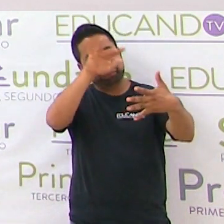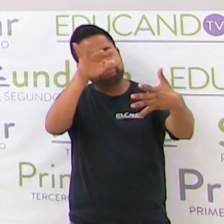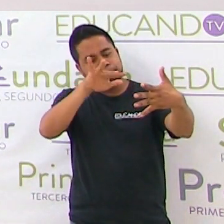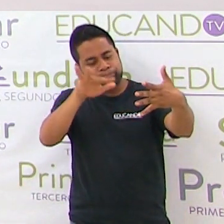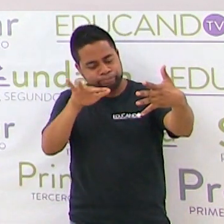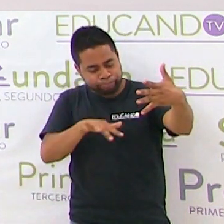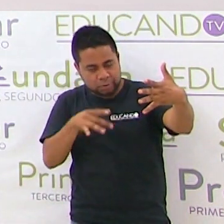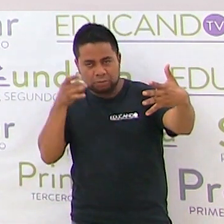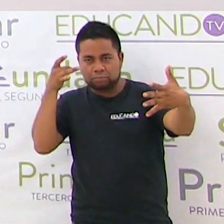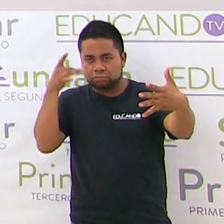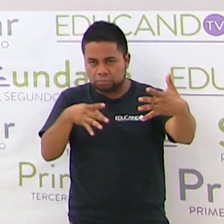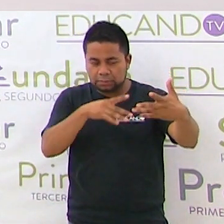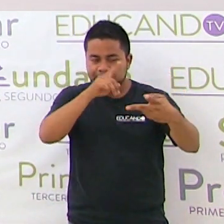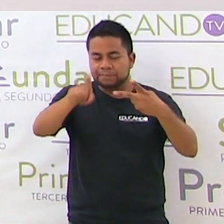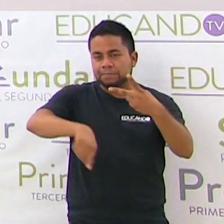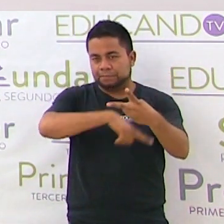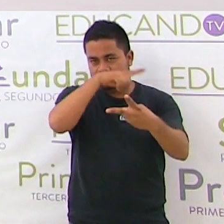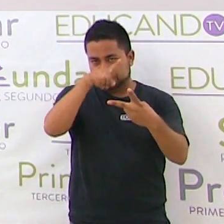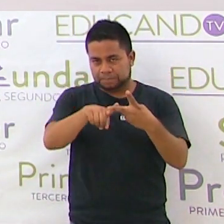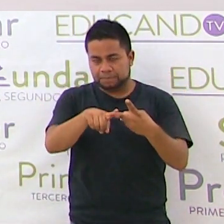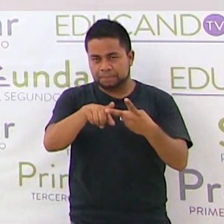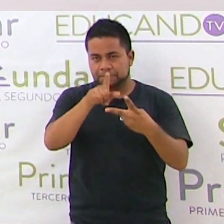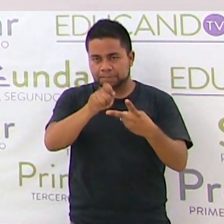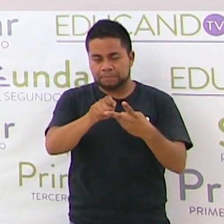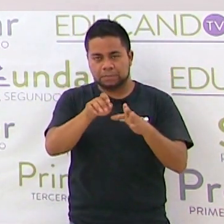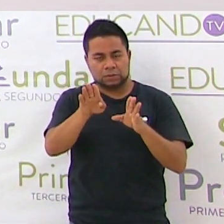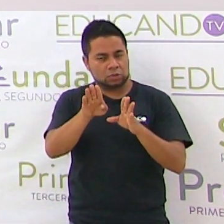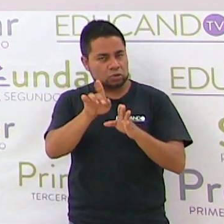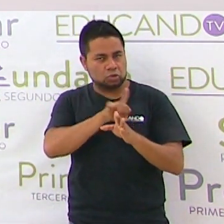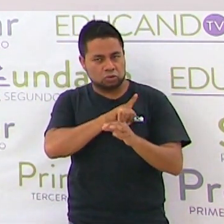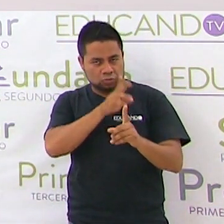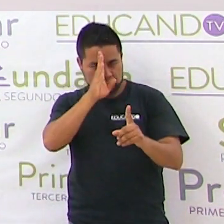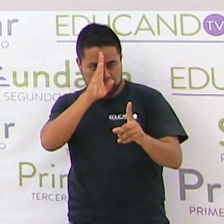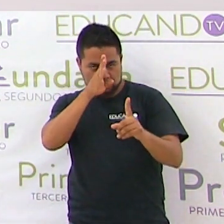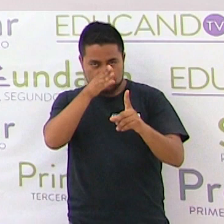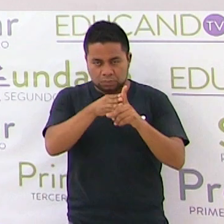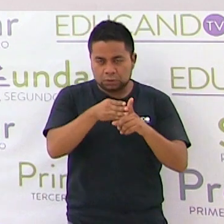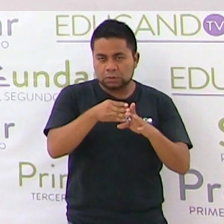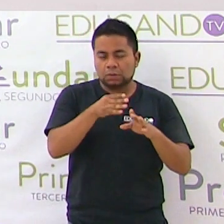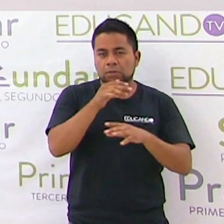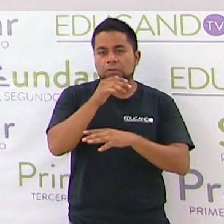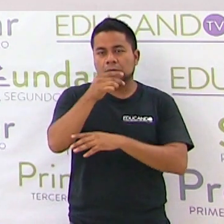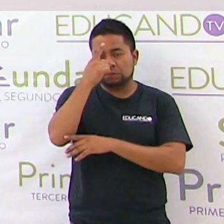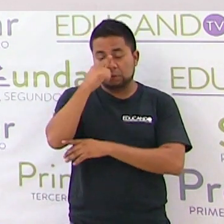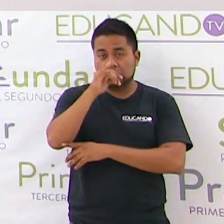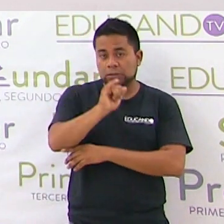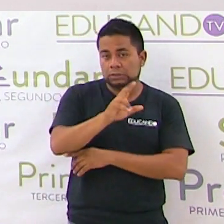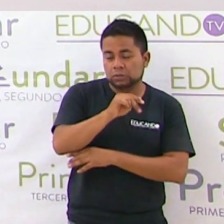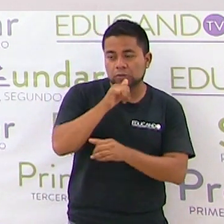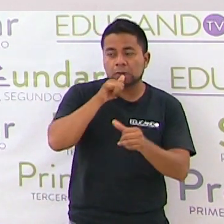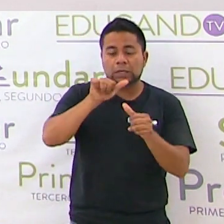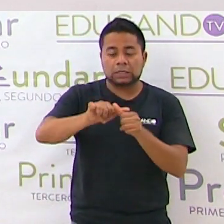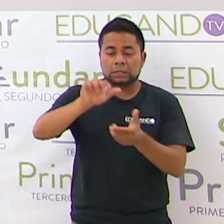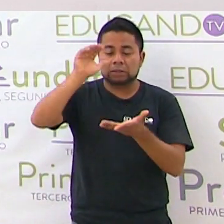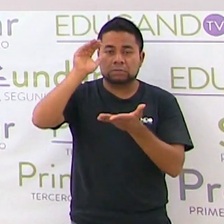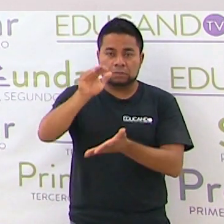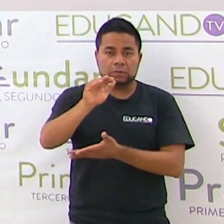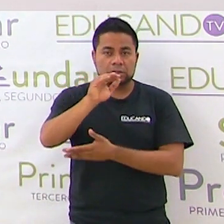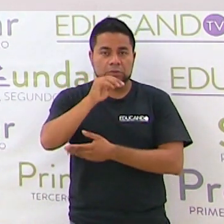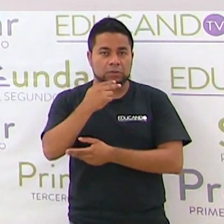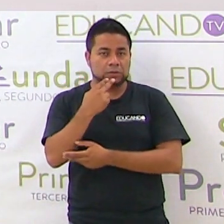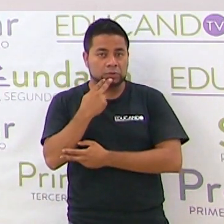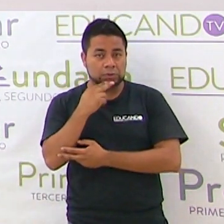completamente el texto. 2, enfocarnos solo en que si se utilizaron bien las mayúsculas o